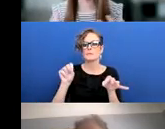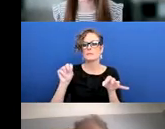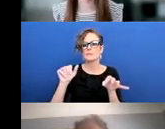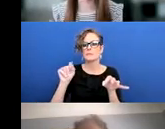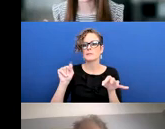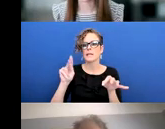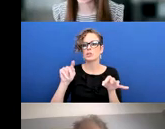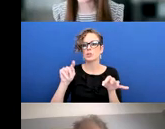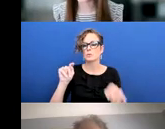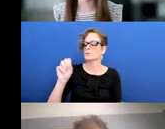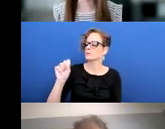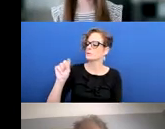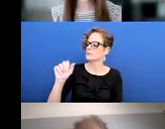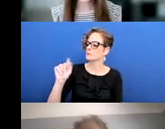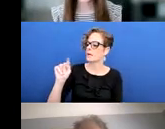definición